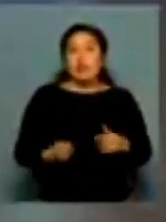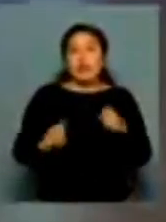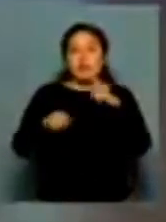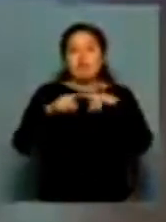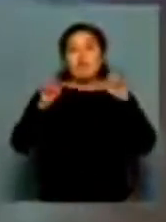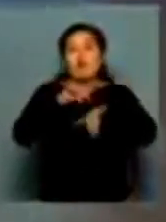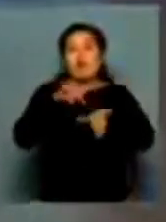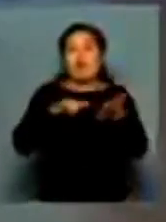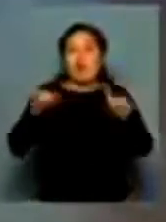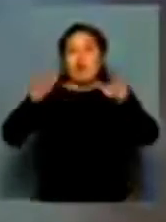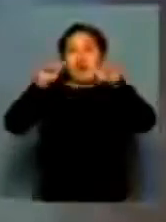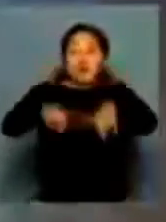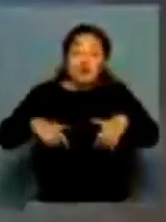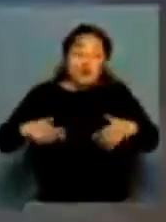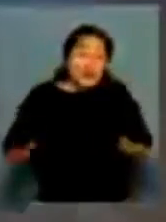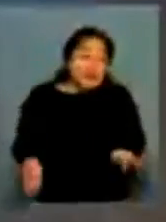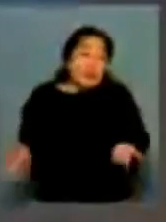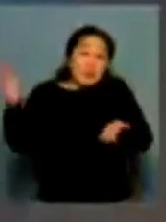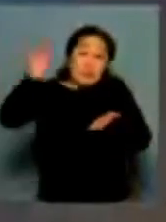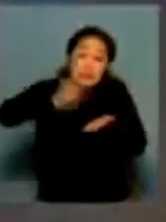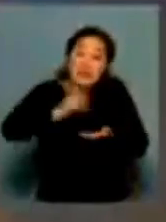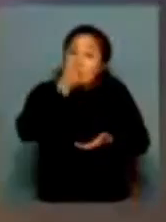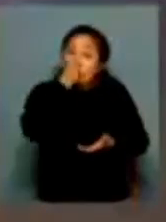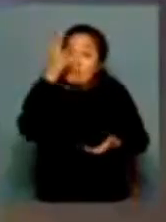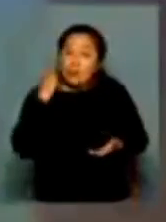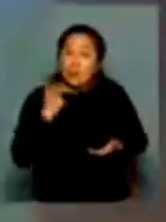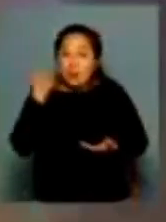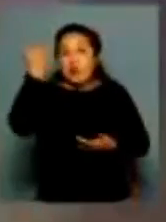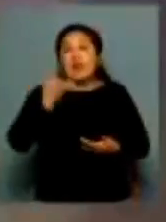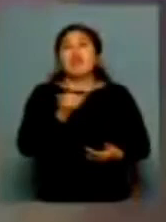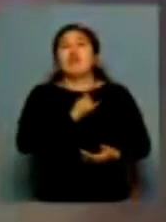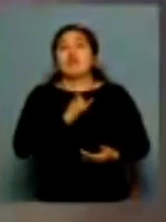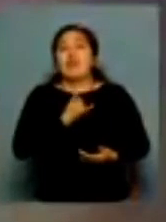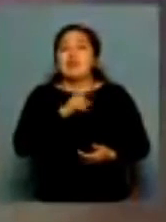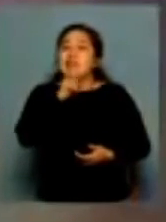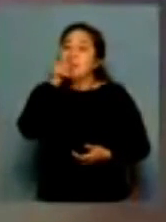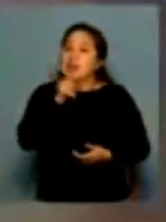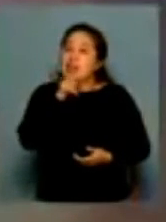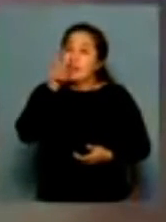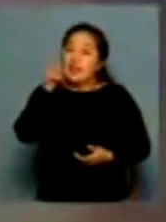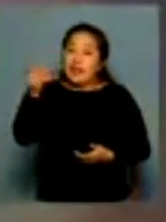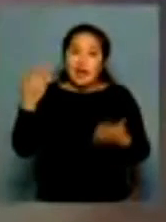esta información. Y bueno, y sumar que el 29 van a estar en